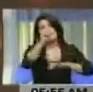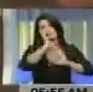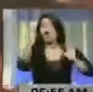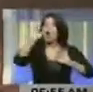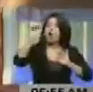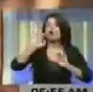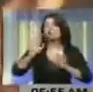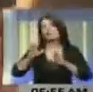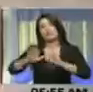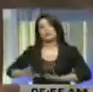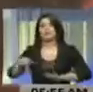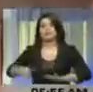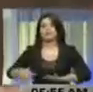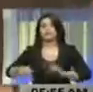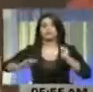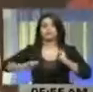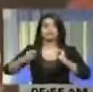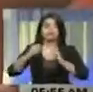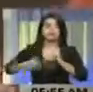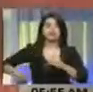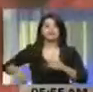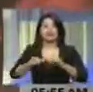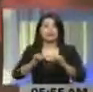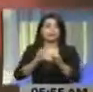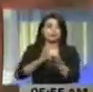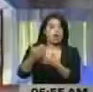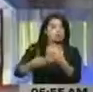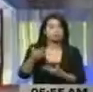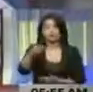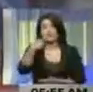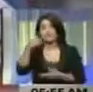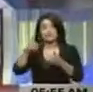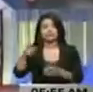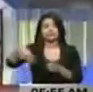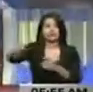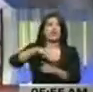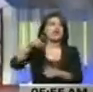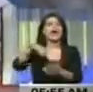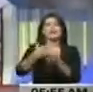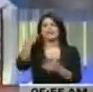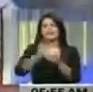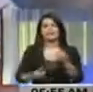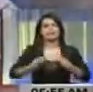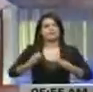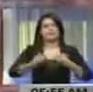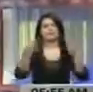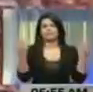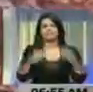tengo que quedarme rodilla en tierra con ustedes hasta el último día de mi vida.